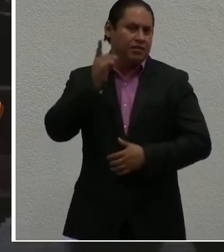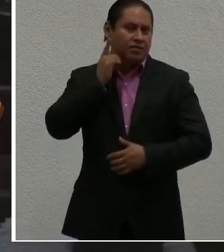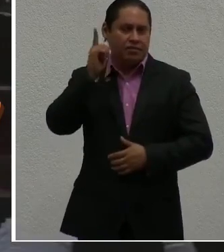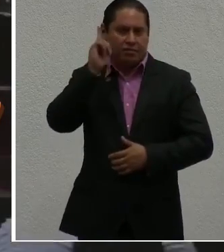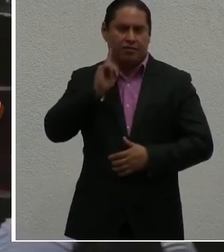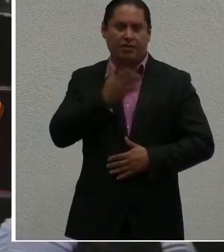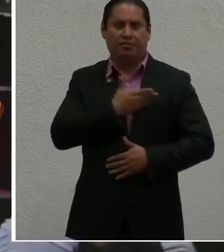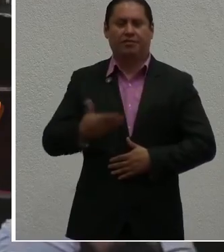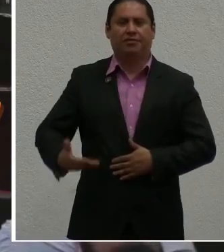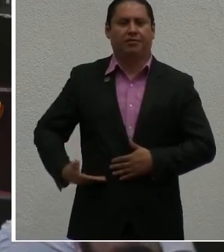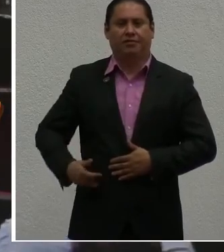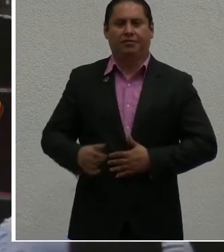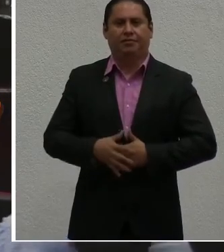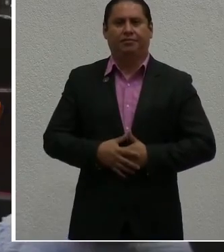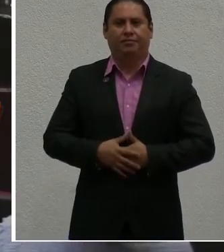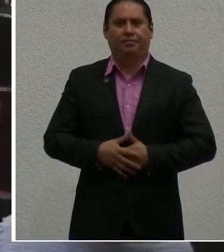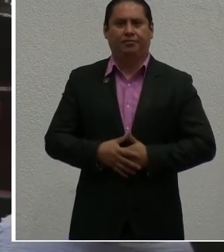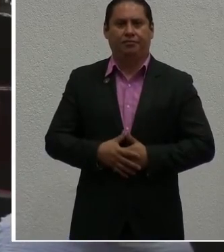voto, diputada presidenta.